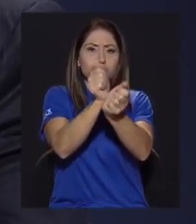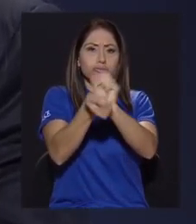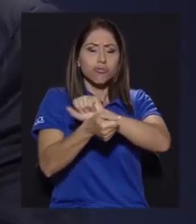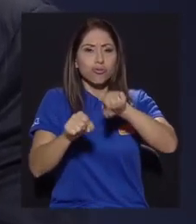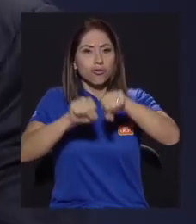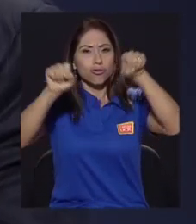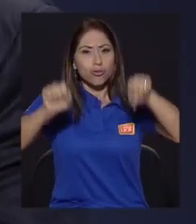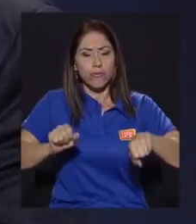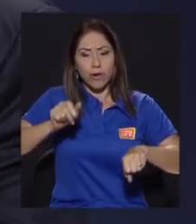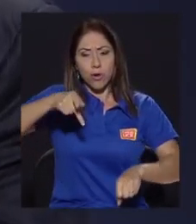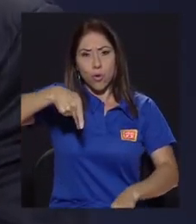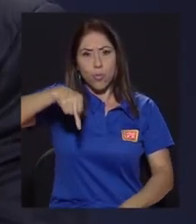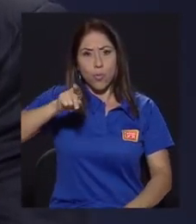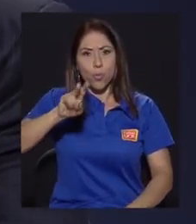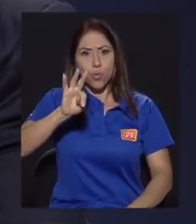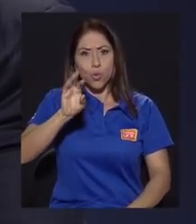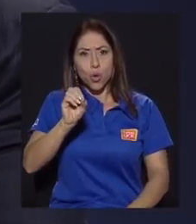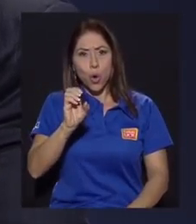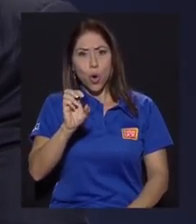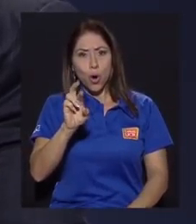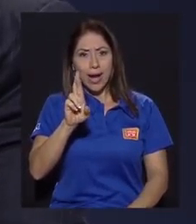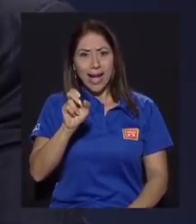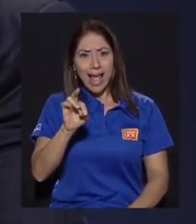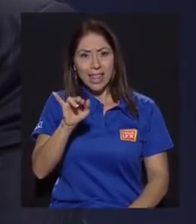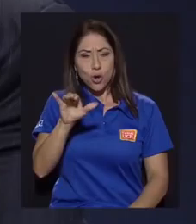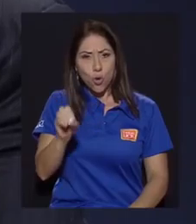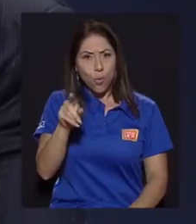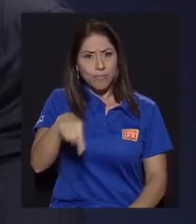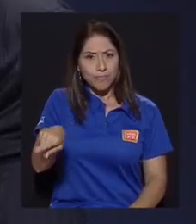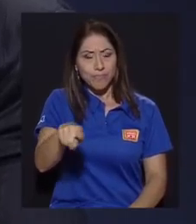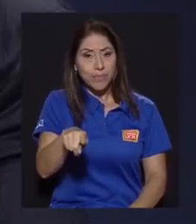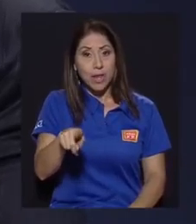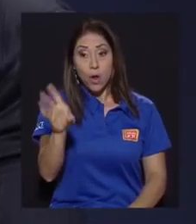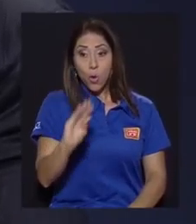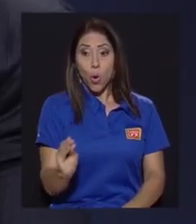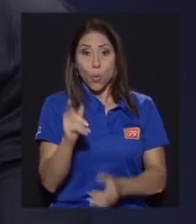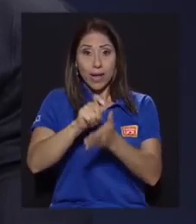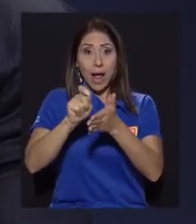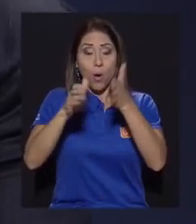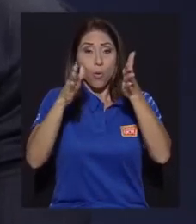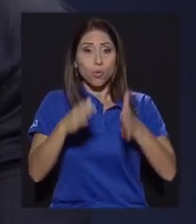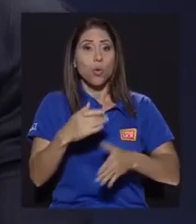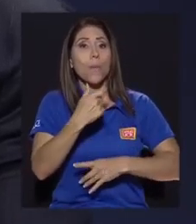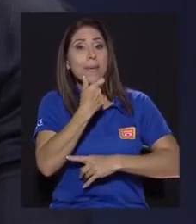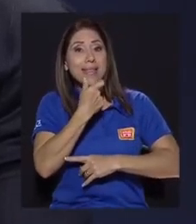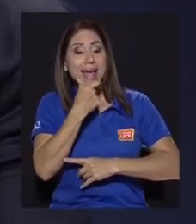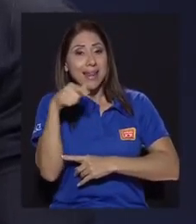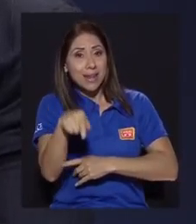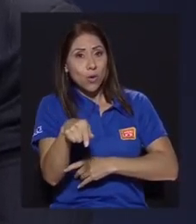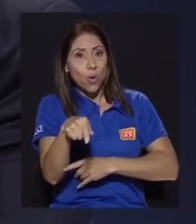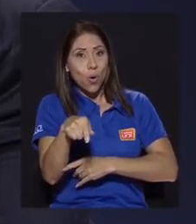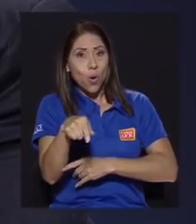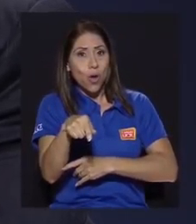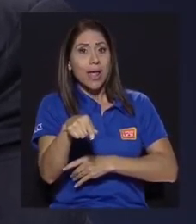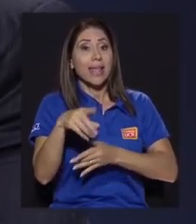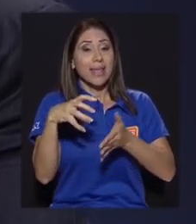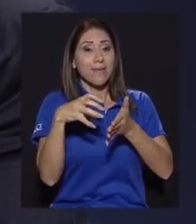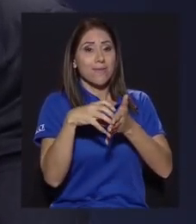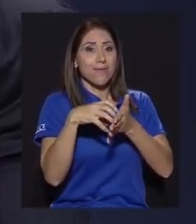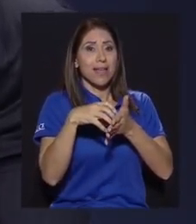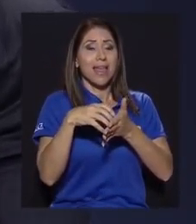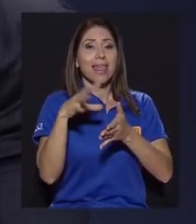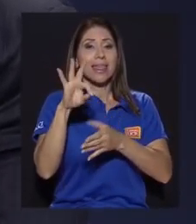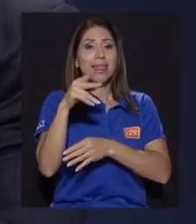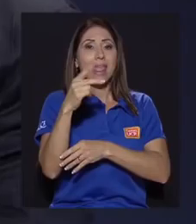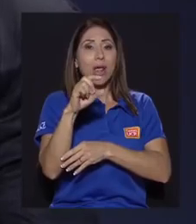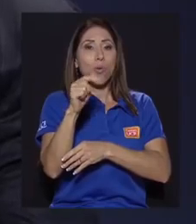plutocrático y owen el joven autor británico que es columnista de the guardian publicará tres o